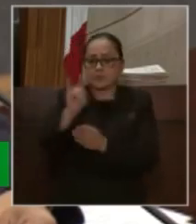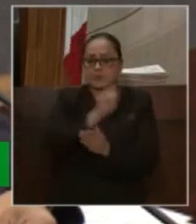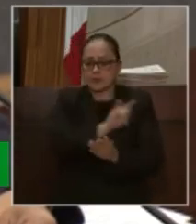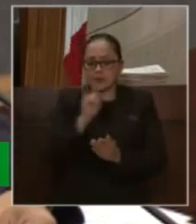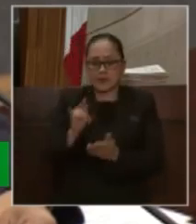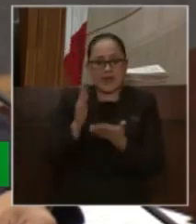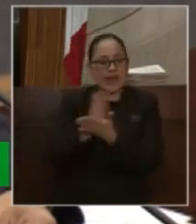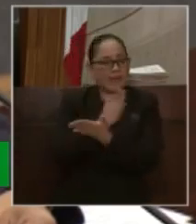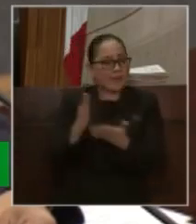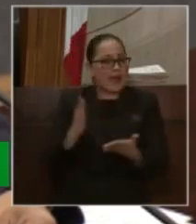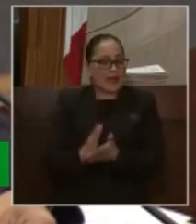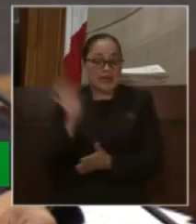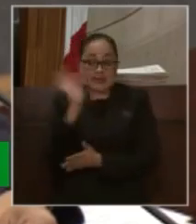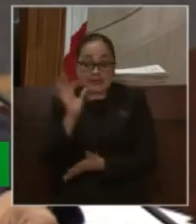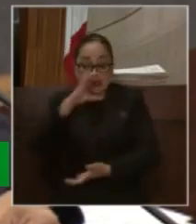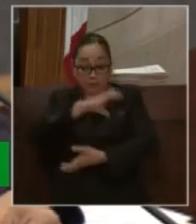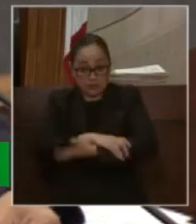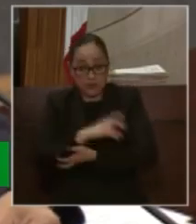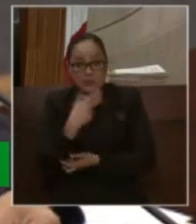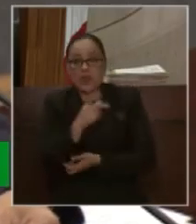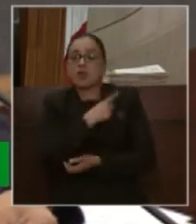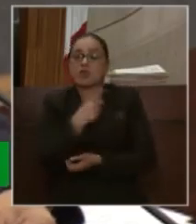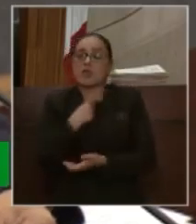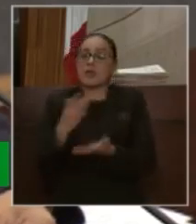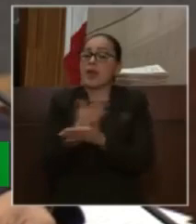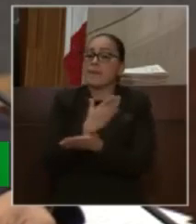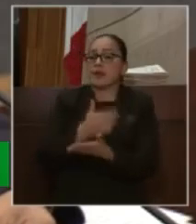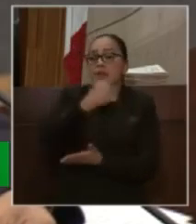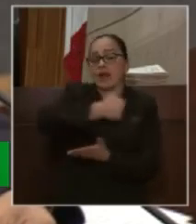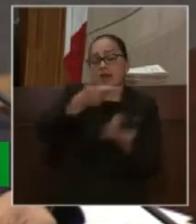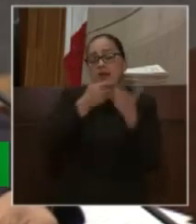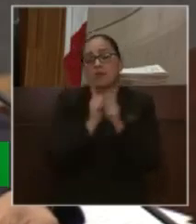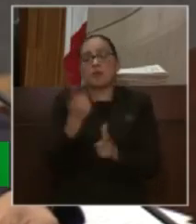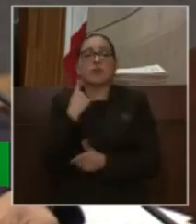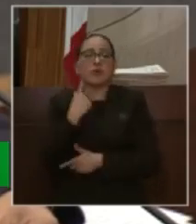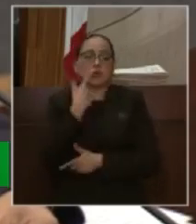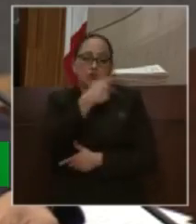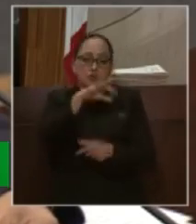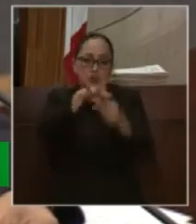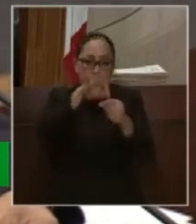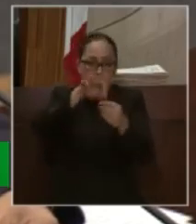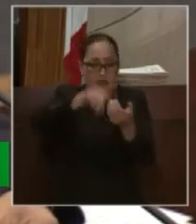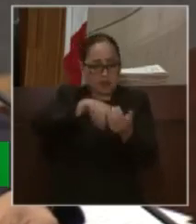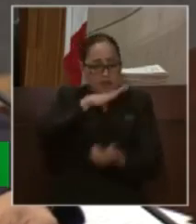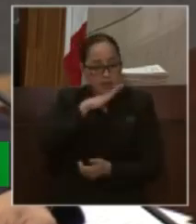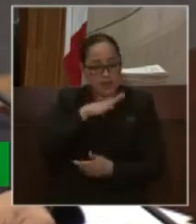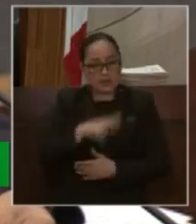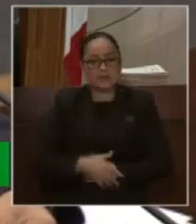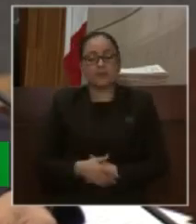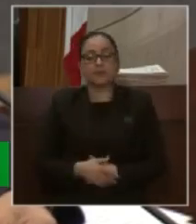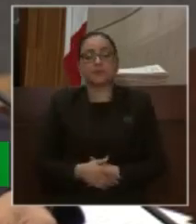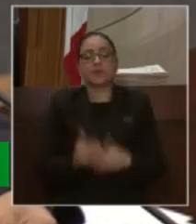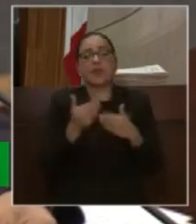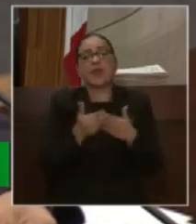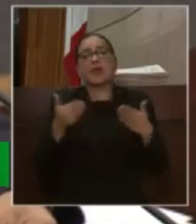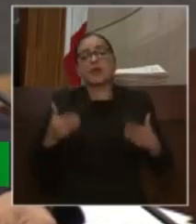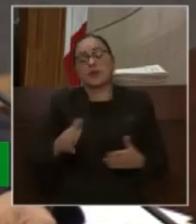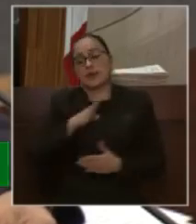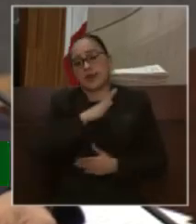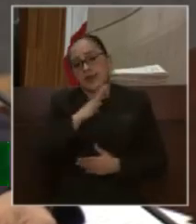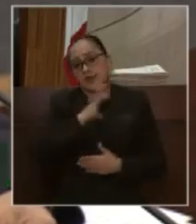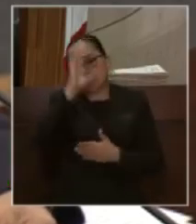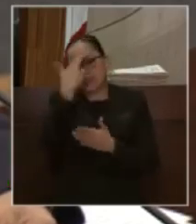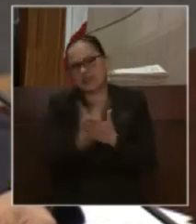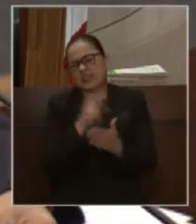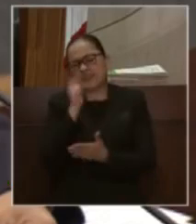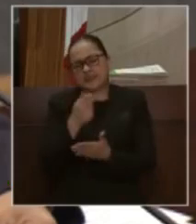de la forma en la que participen, y que los votos contarán para cada partido en lo individual. Por otra parte, con relación al agravio en el que se aduce que para